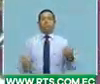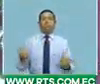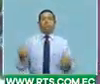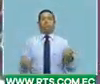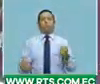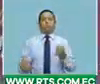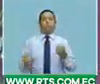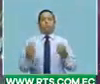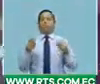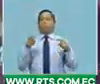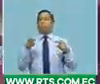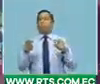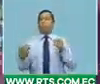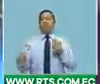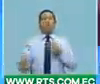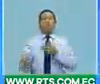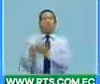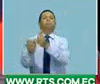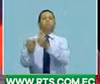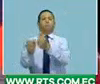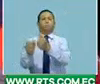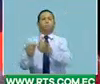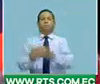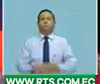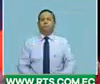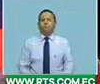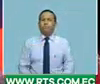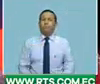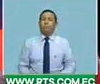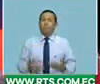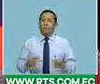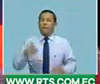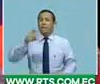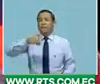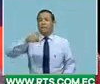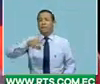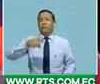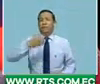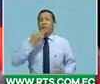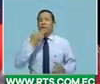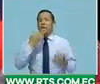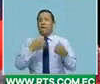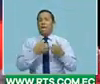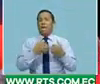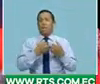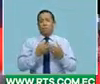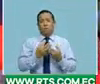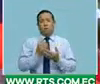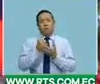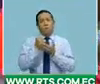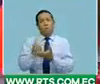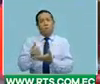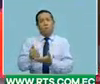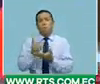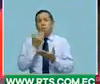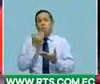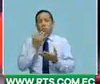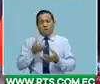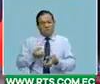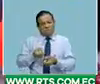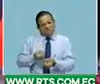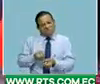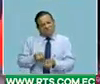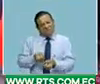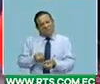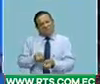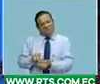del furgón quedaron atrapadas. Hubo que utilizar 2 equipos de rescate para poder desplazar el tablero que estaba aprisionando